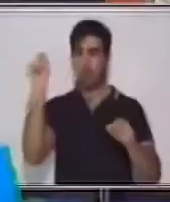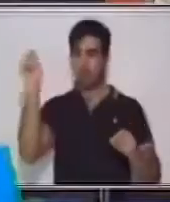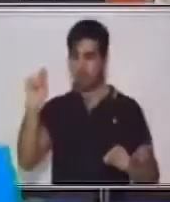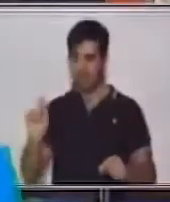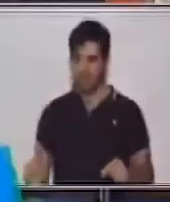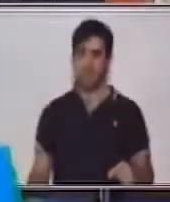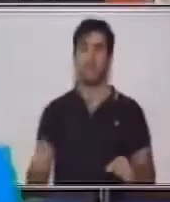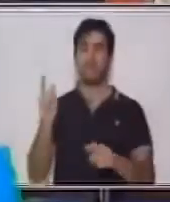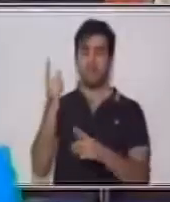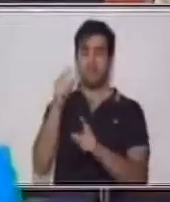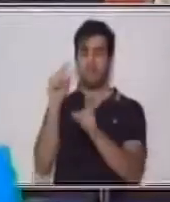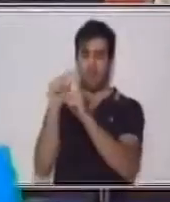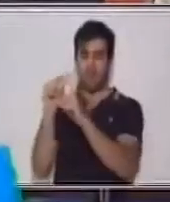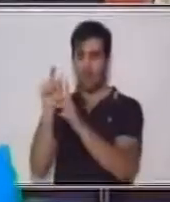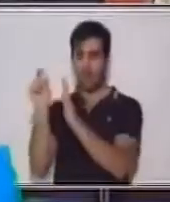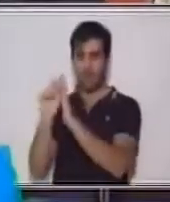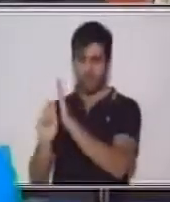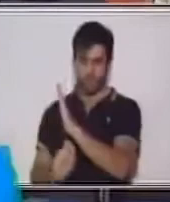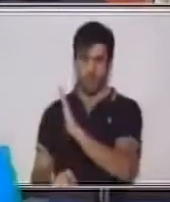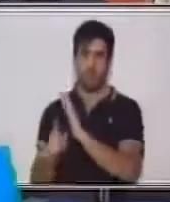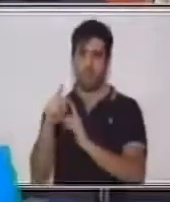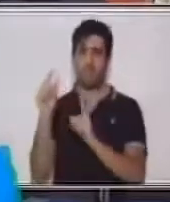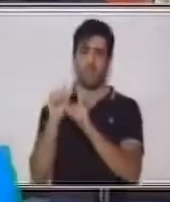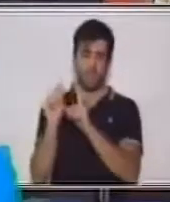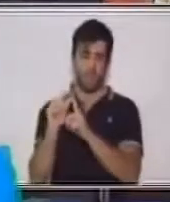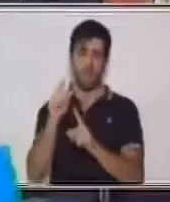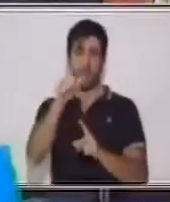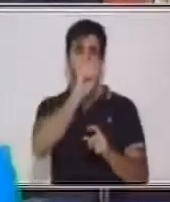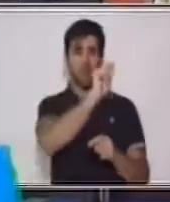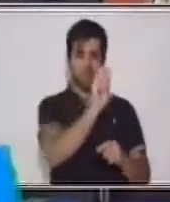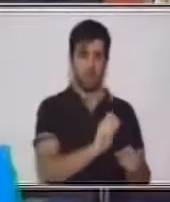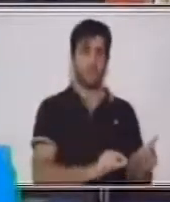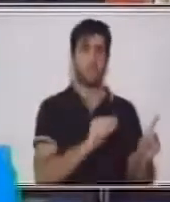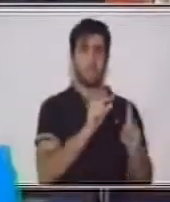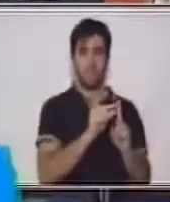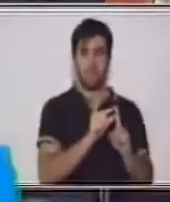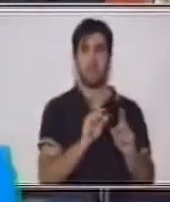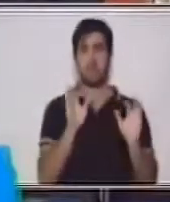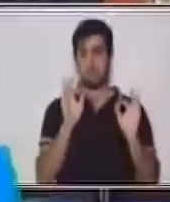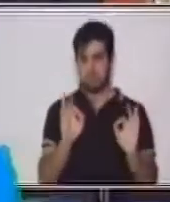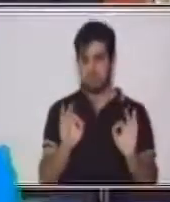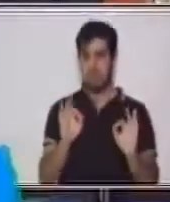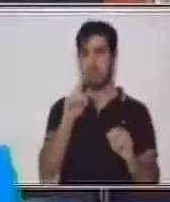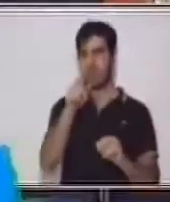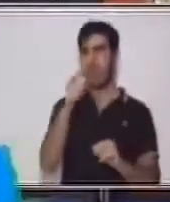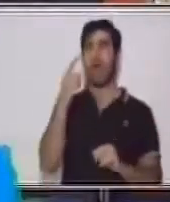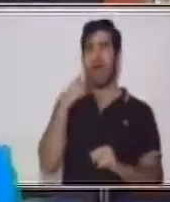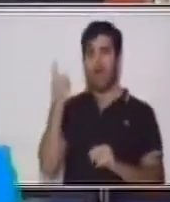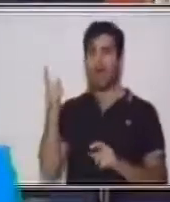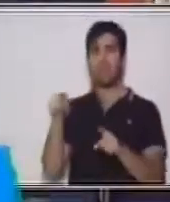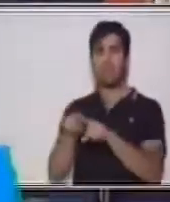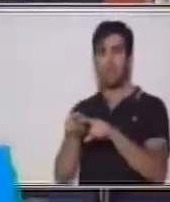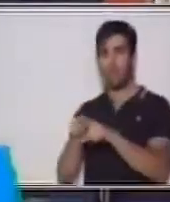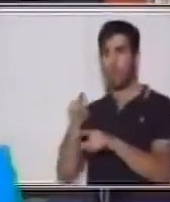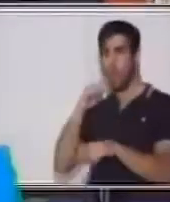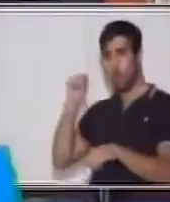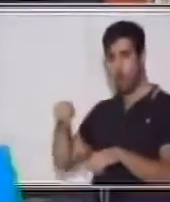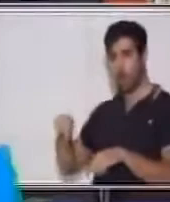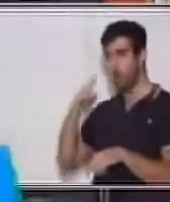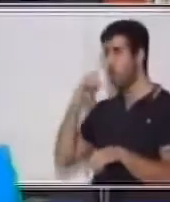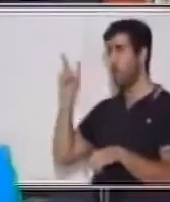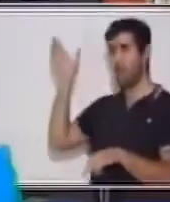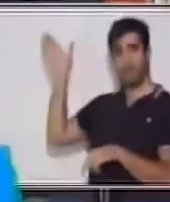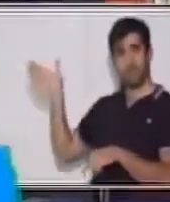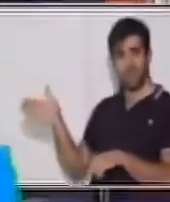una de las tiritas un juego de palabras que represente a cada una de ellas. Te puedes guiar a través de las palabras que aprendimos hoy